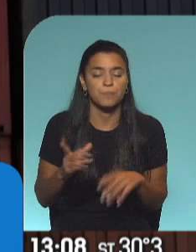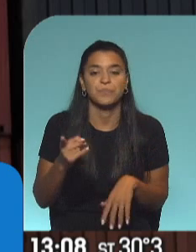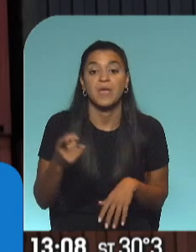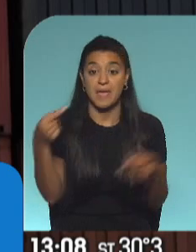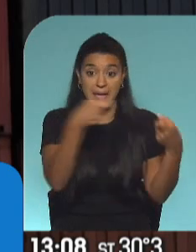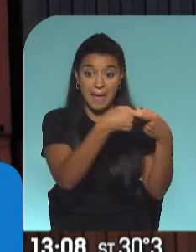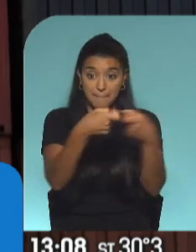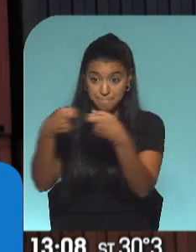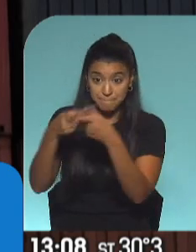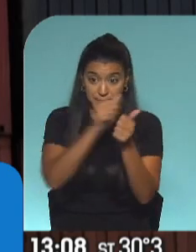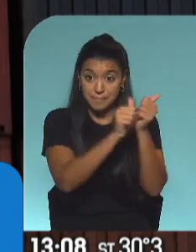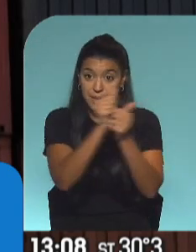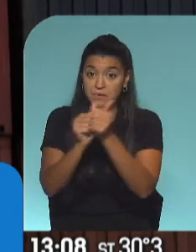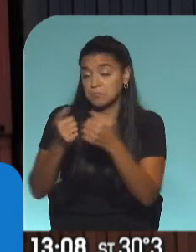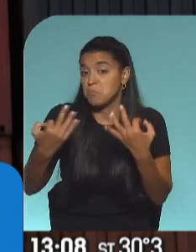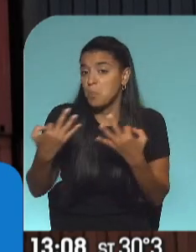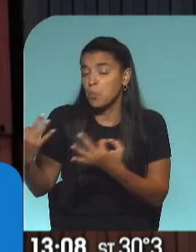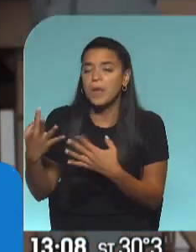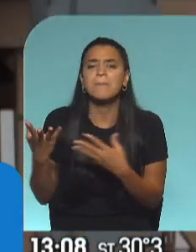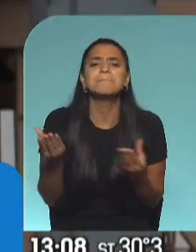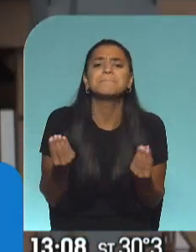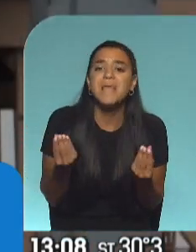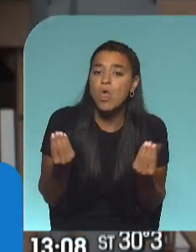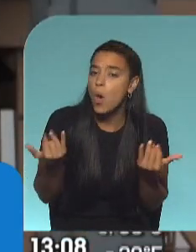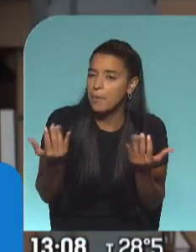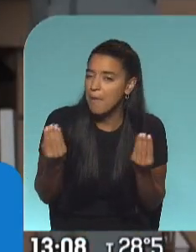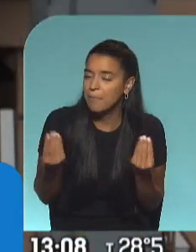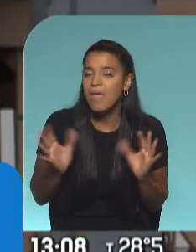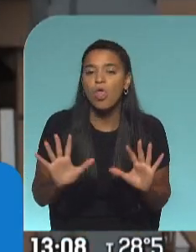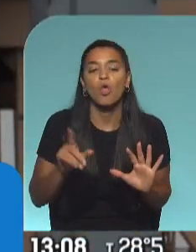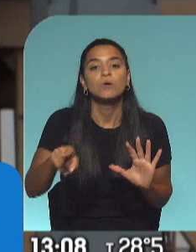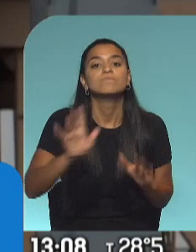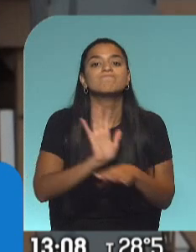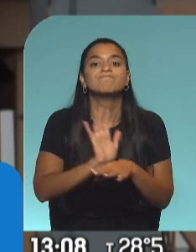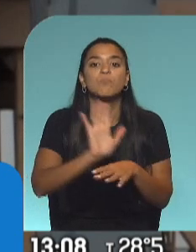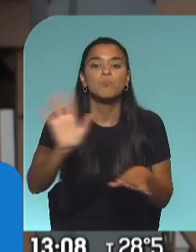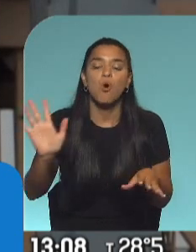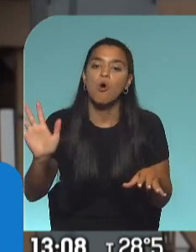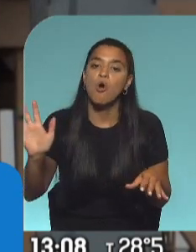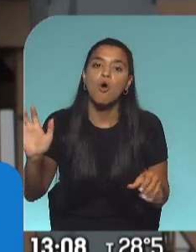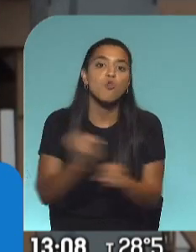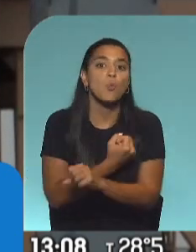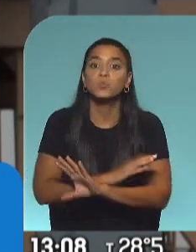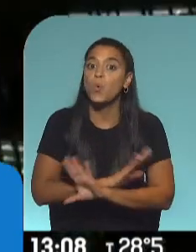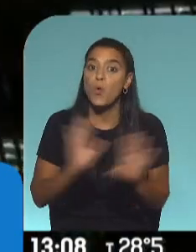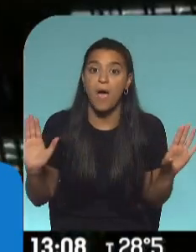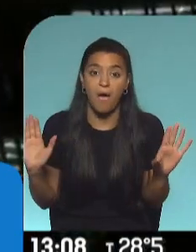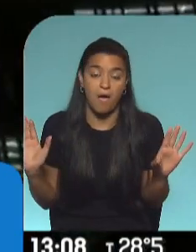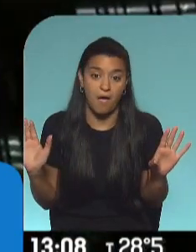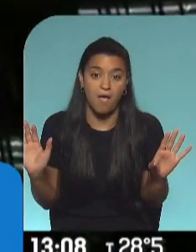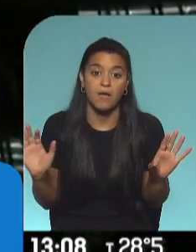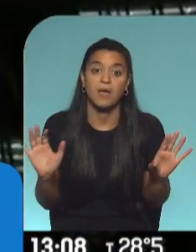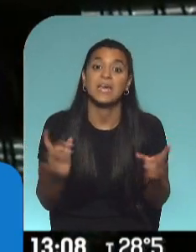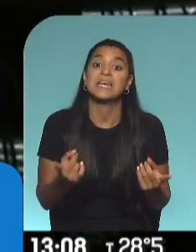las empresas hubo una buena reacción. Tenían muchos temores que esto significara una ruptura y una necesidad